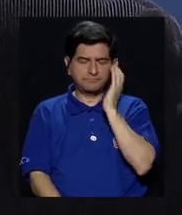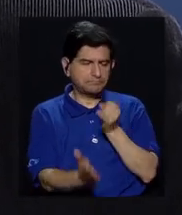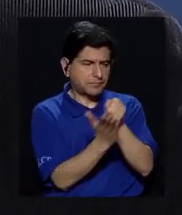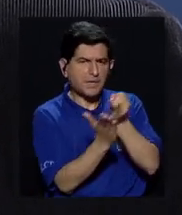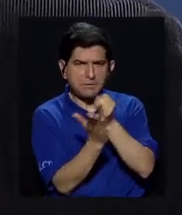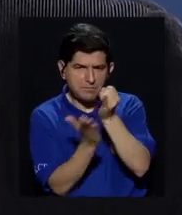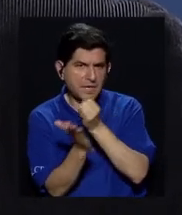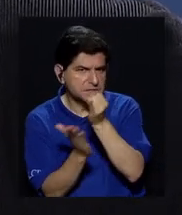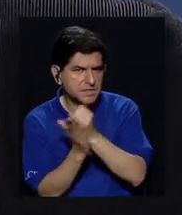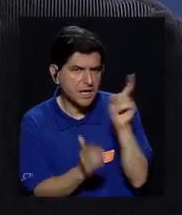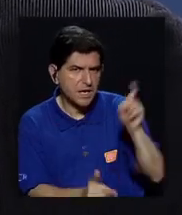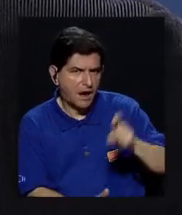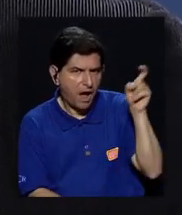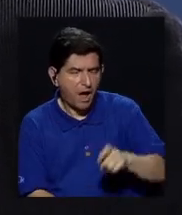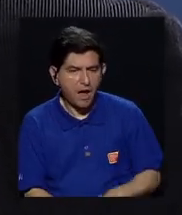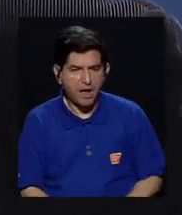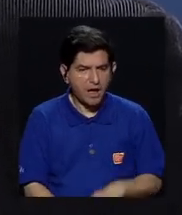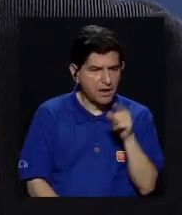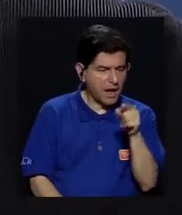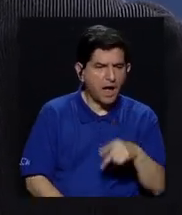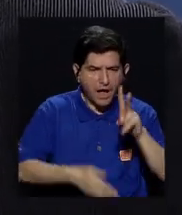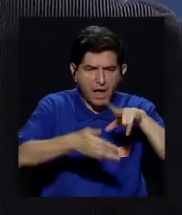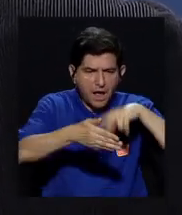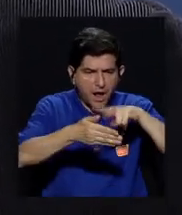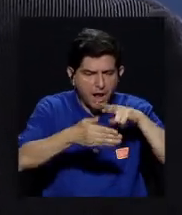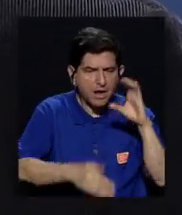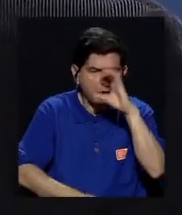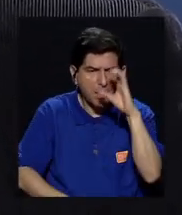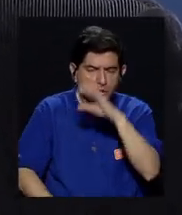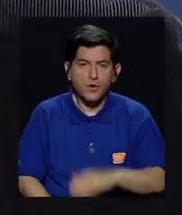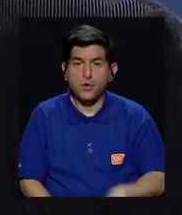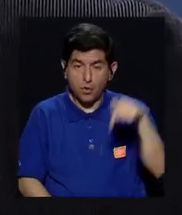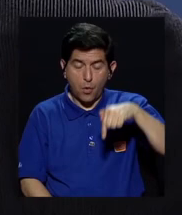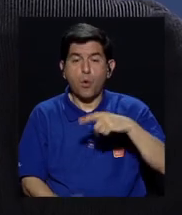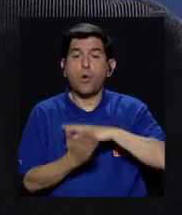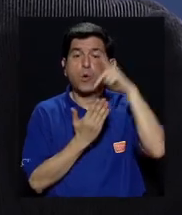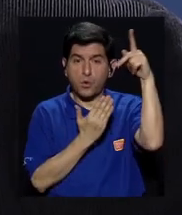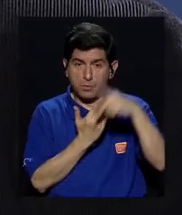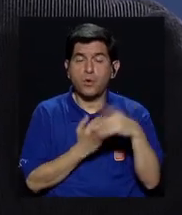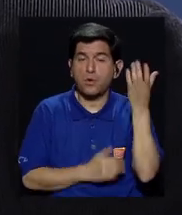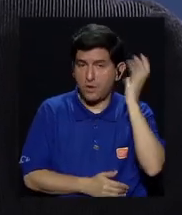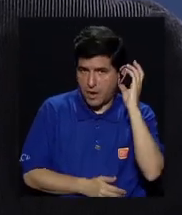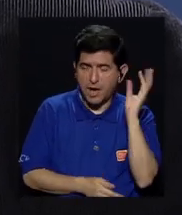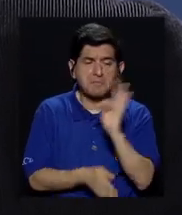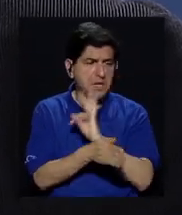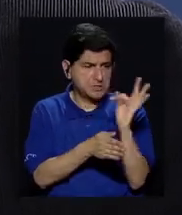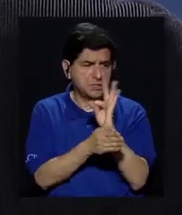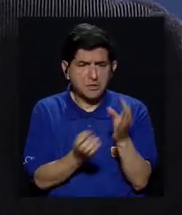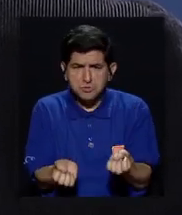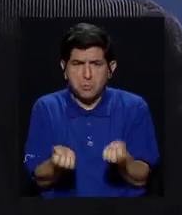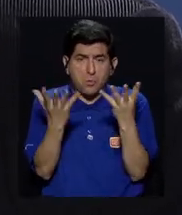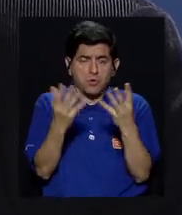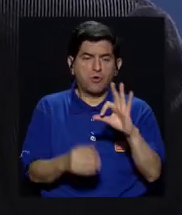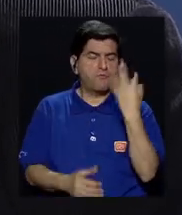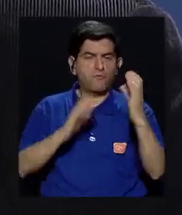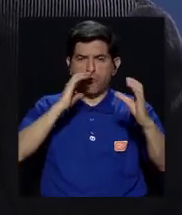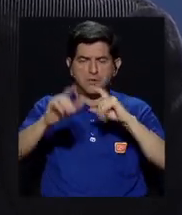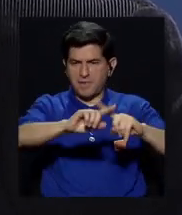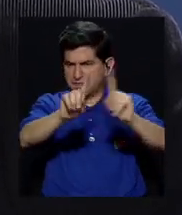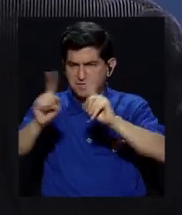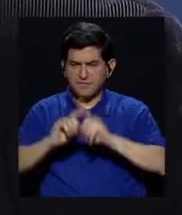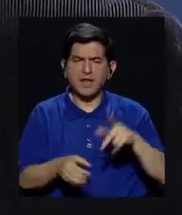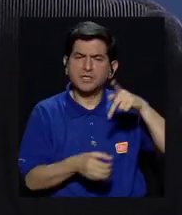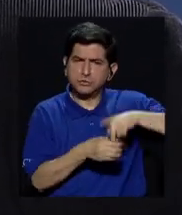a investigar más a buscar mayores lecturas hoy yo siento que hay más programas de radio más programas de televisión más medios de